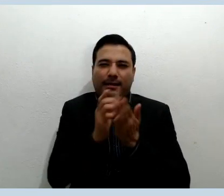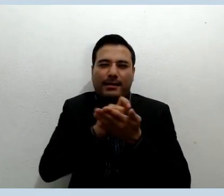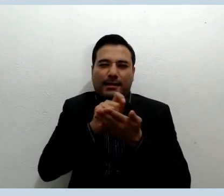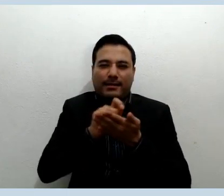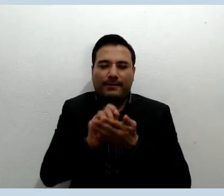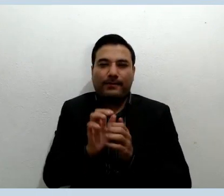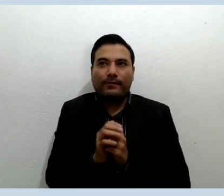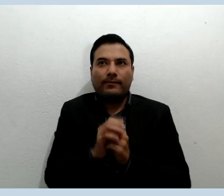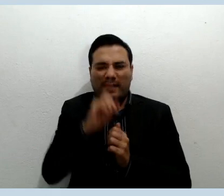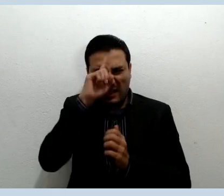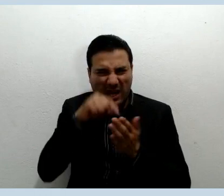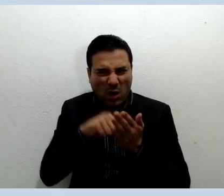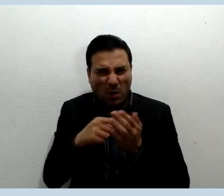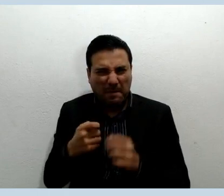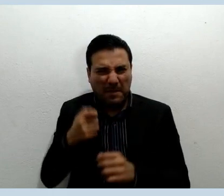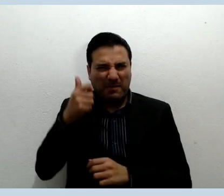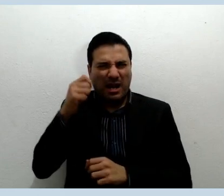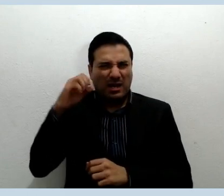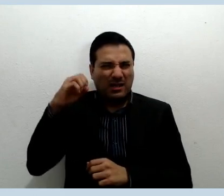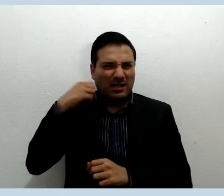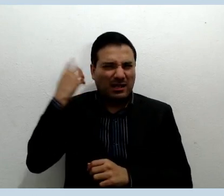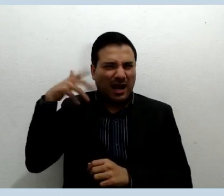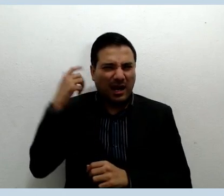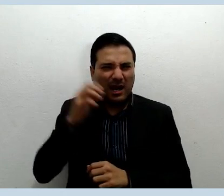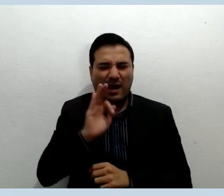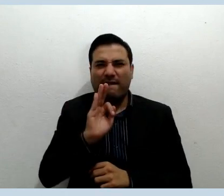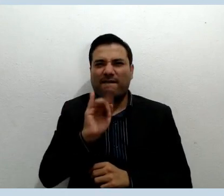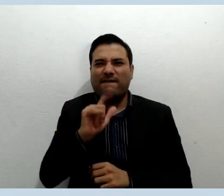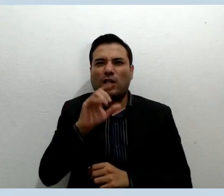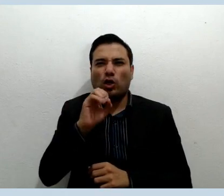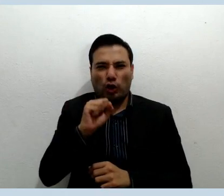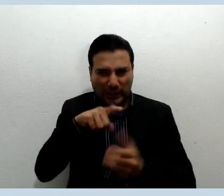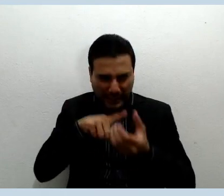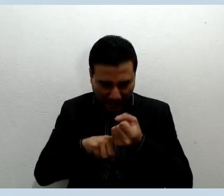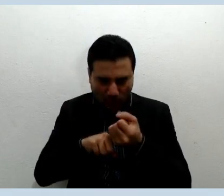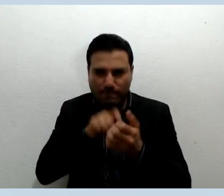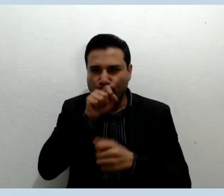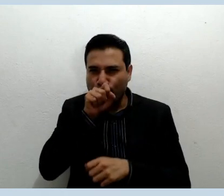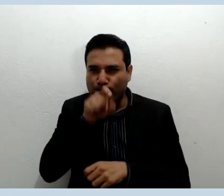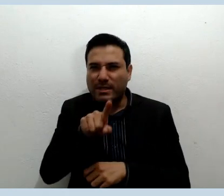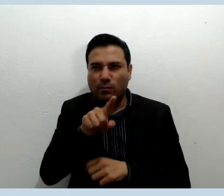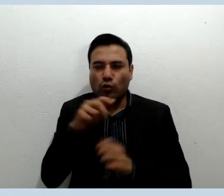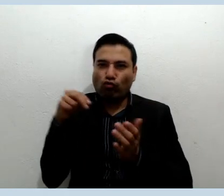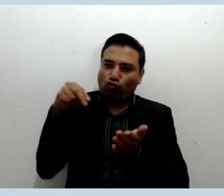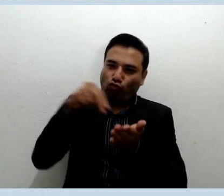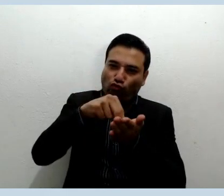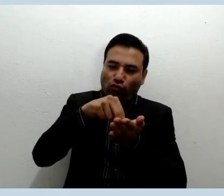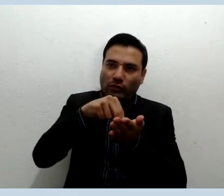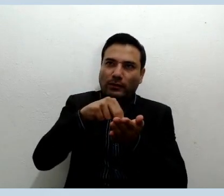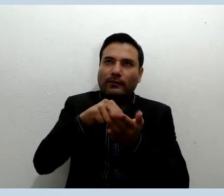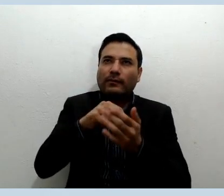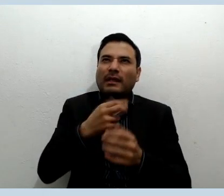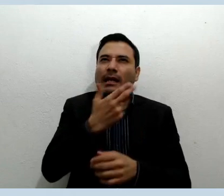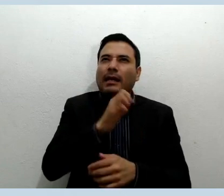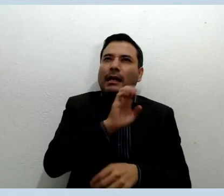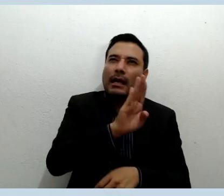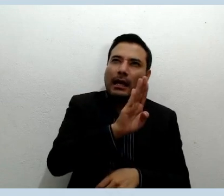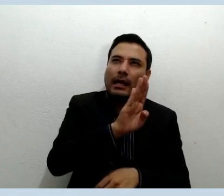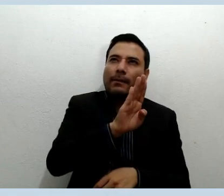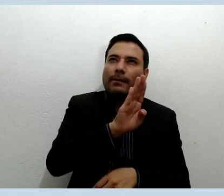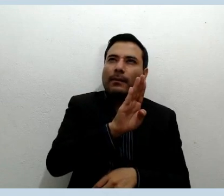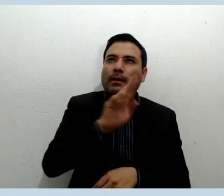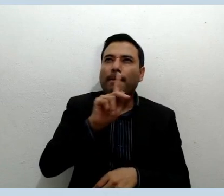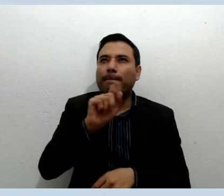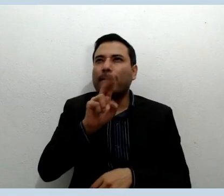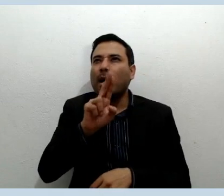primera charla en filos presencial porque HEB y Pau tuvieron su charla en el